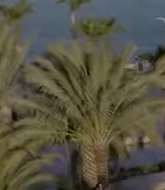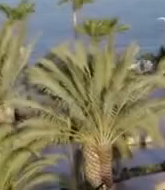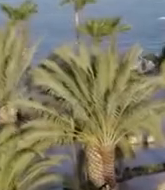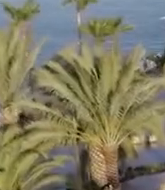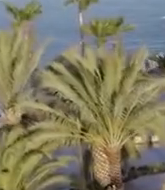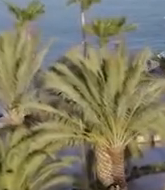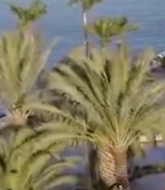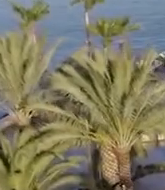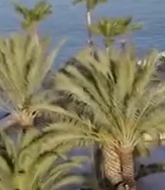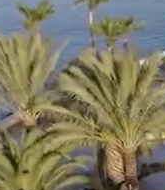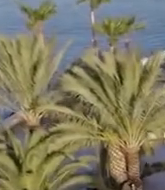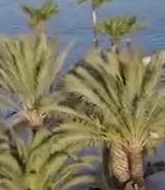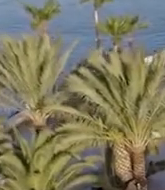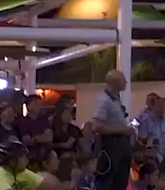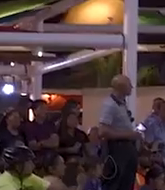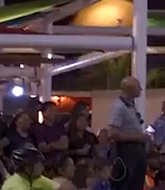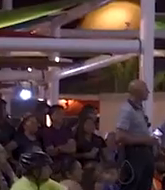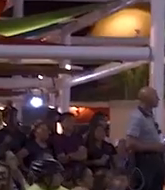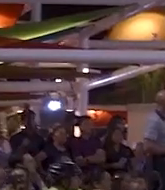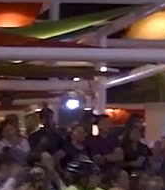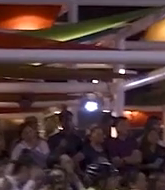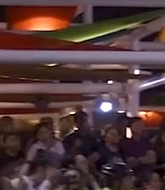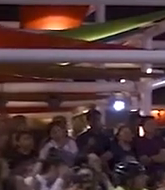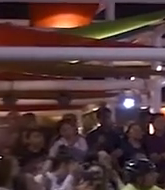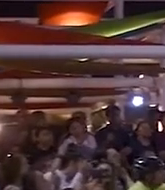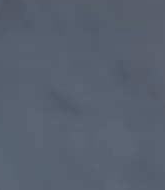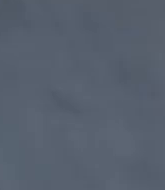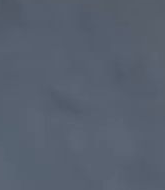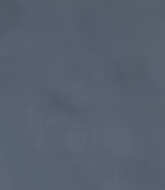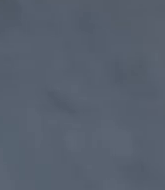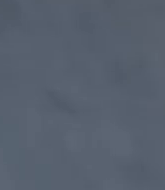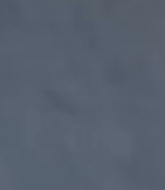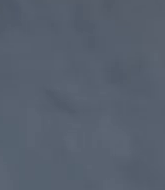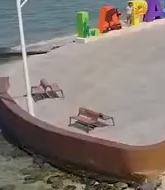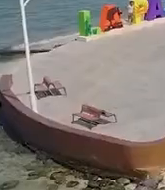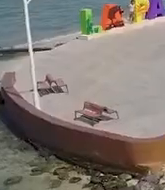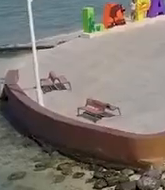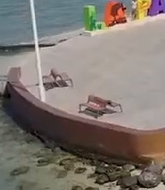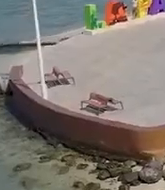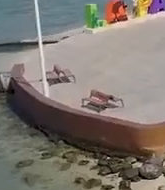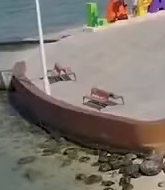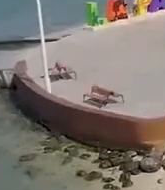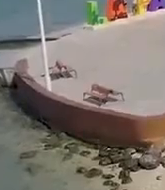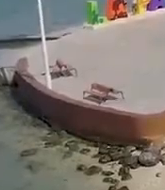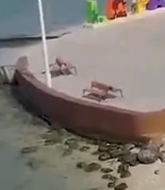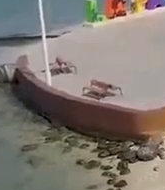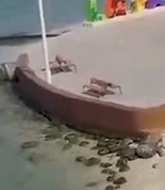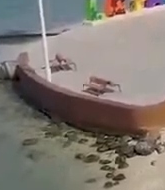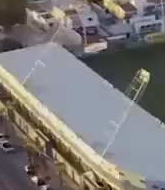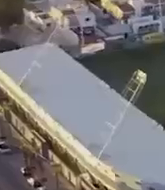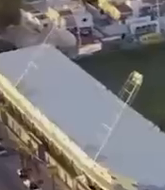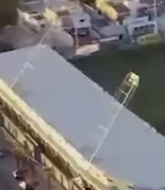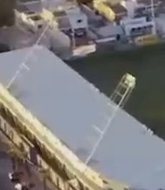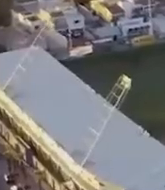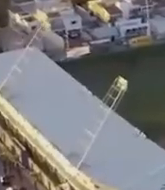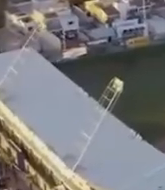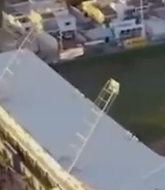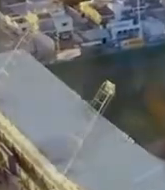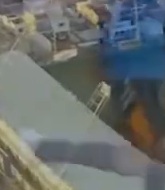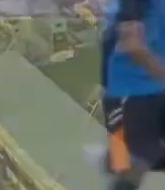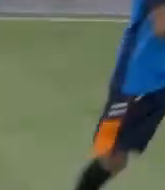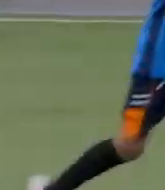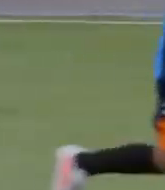la paz ya es mejor con una imagen turística moderna y dinámica con espacios públicos de primera infraestructura